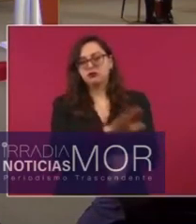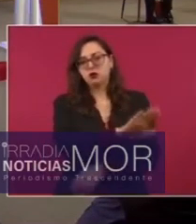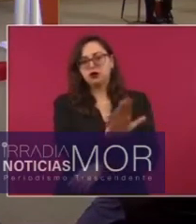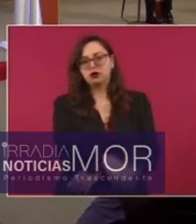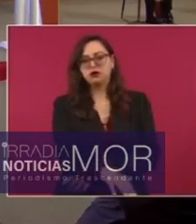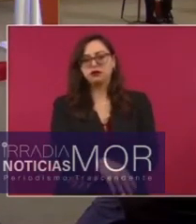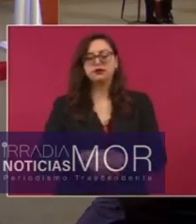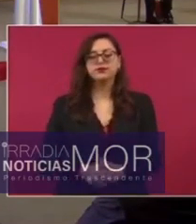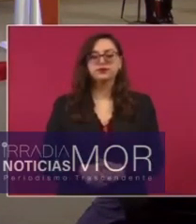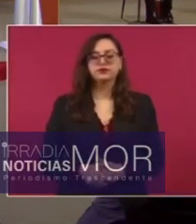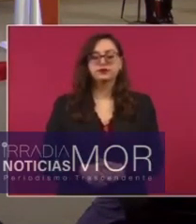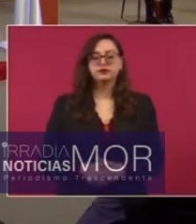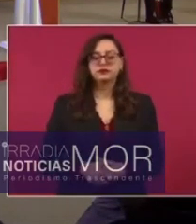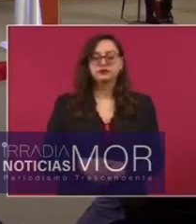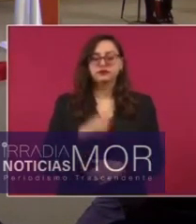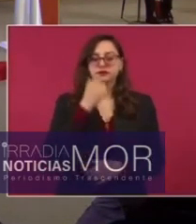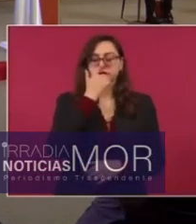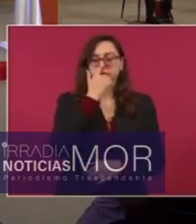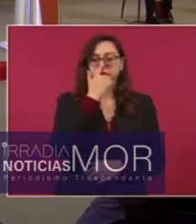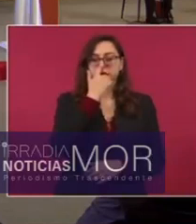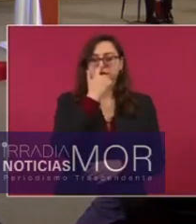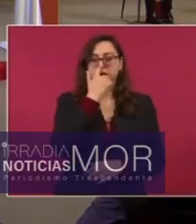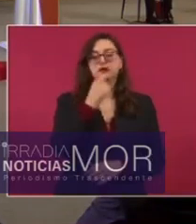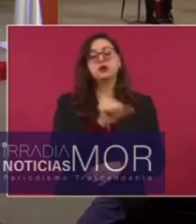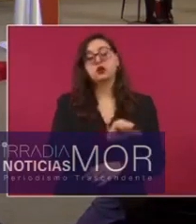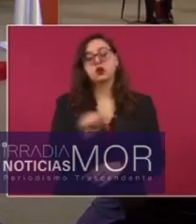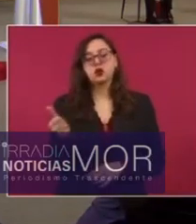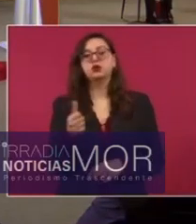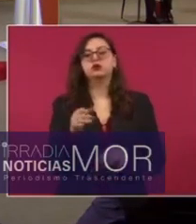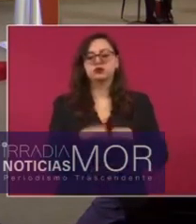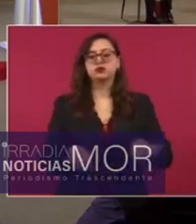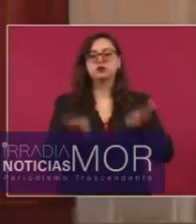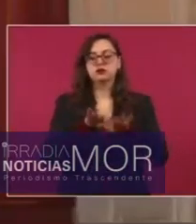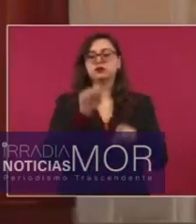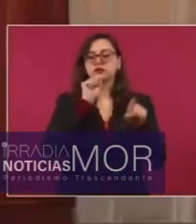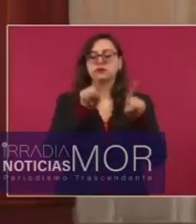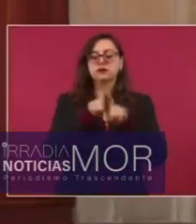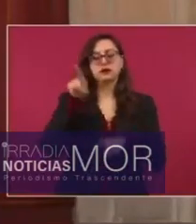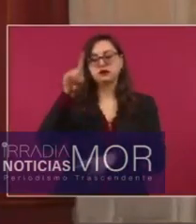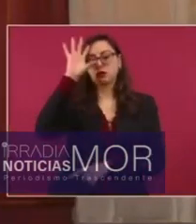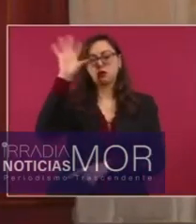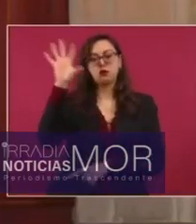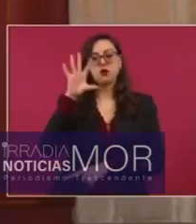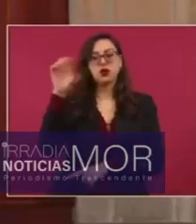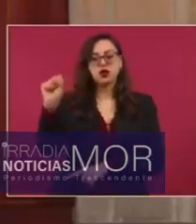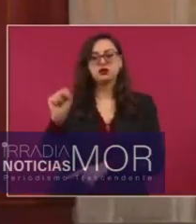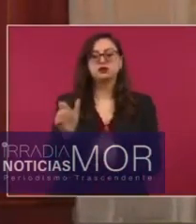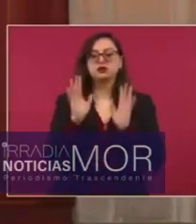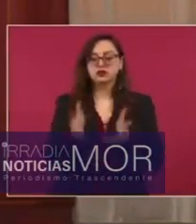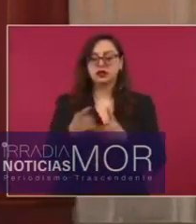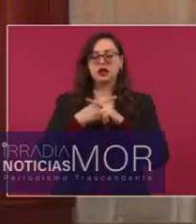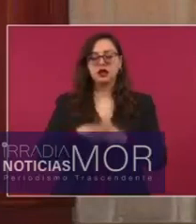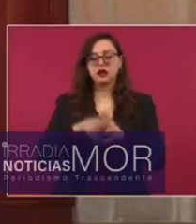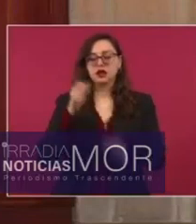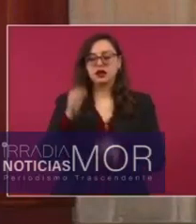joven empresario, líder, que estaba haciendo un trabajo pues en el tema de comercio, pues pierde